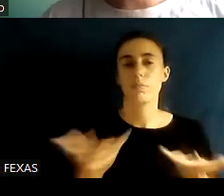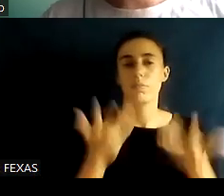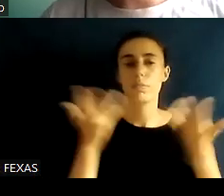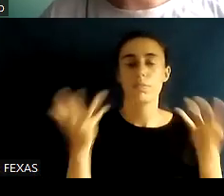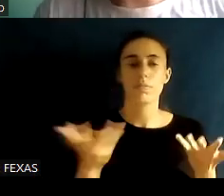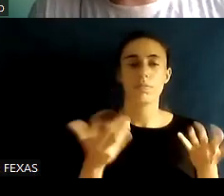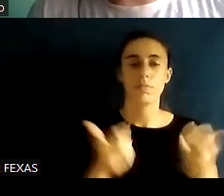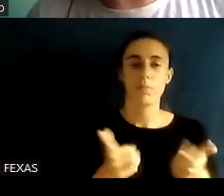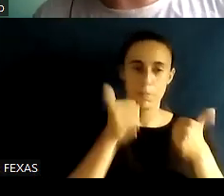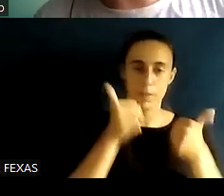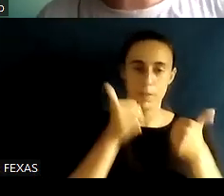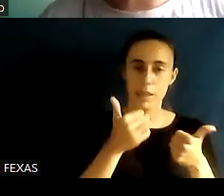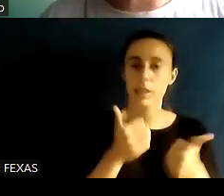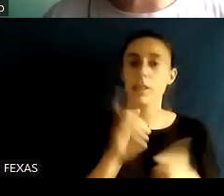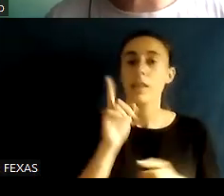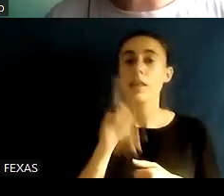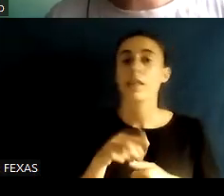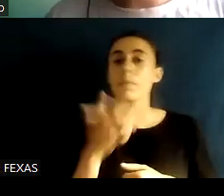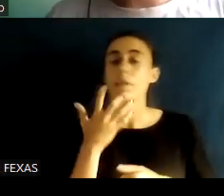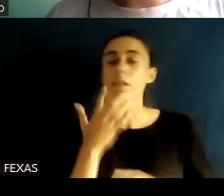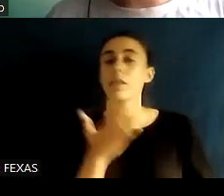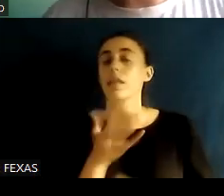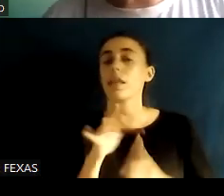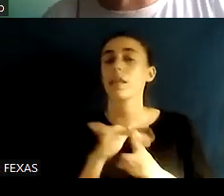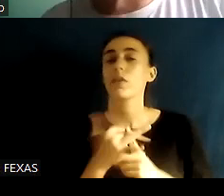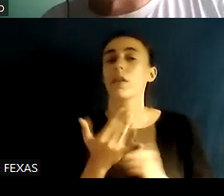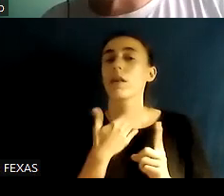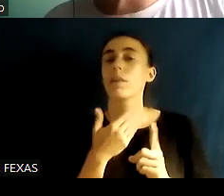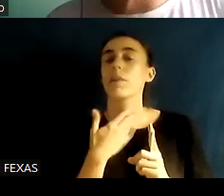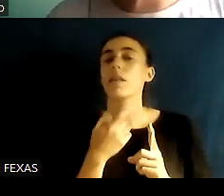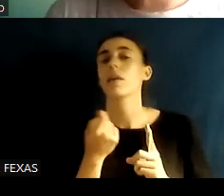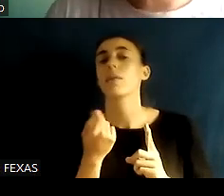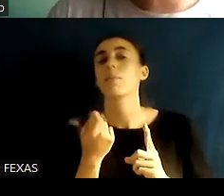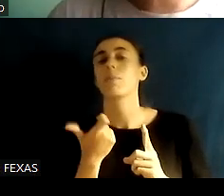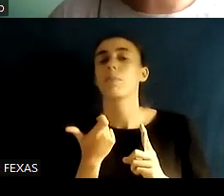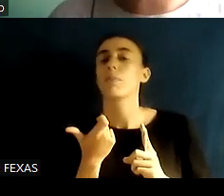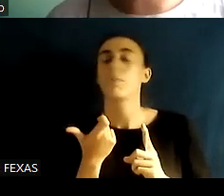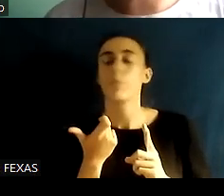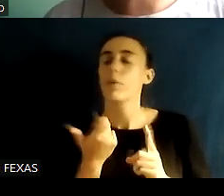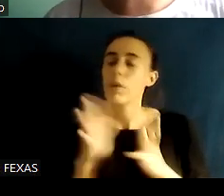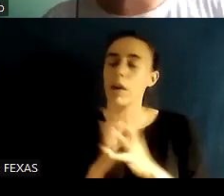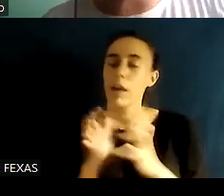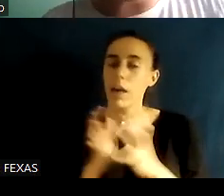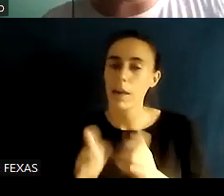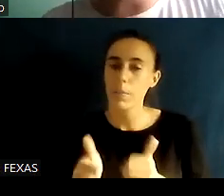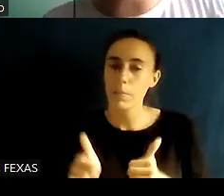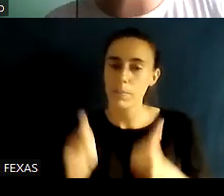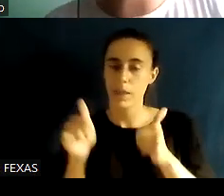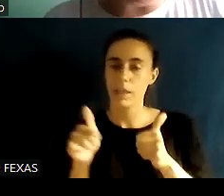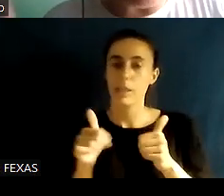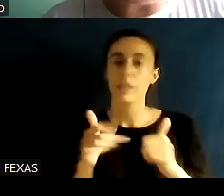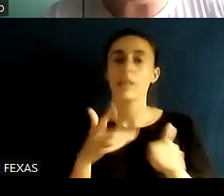desánimo, algo más activos en casos de apatía, algo menos irritables en caso de hiperexcitación.